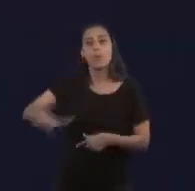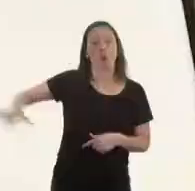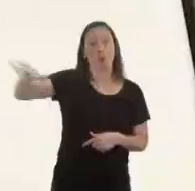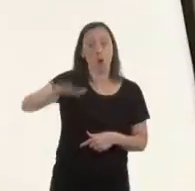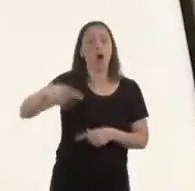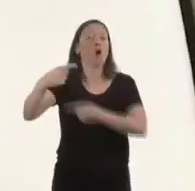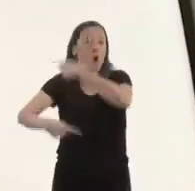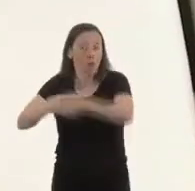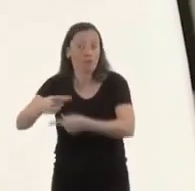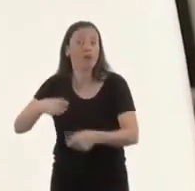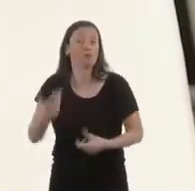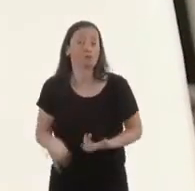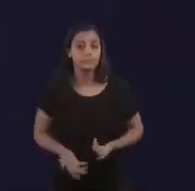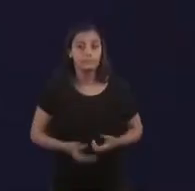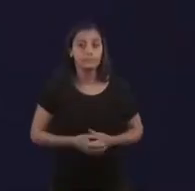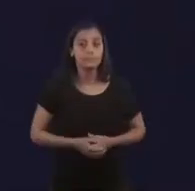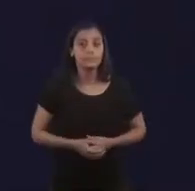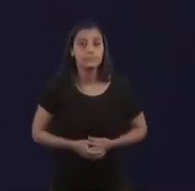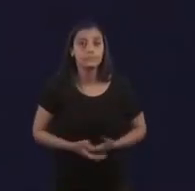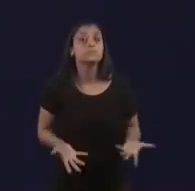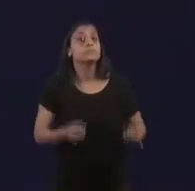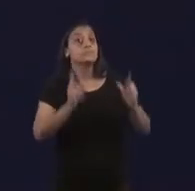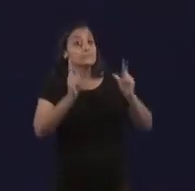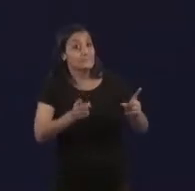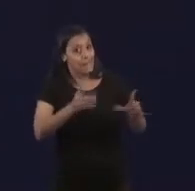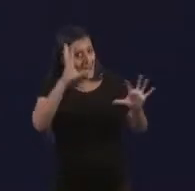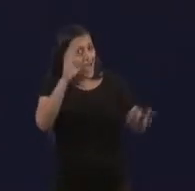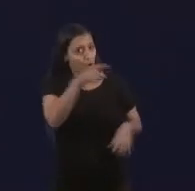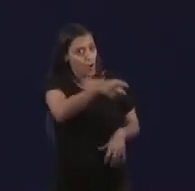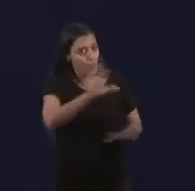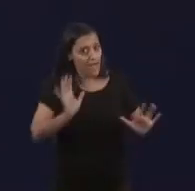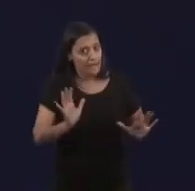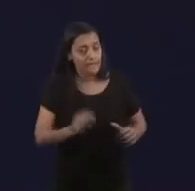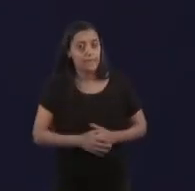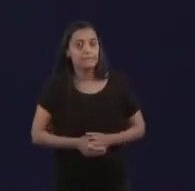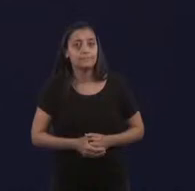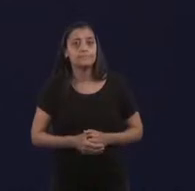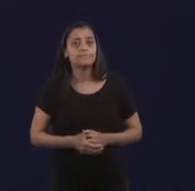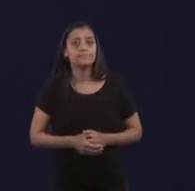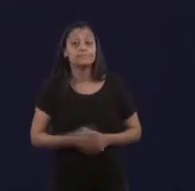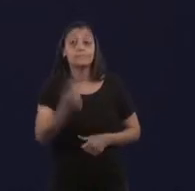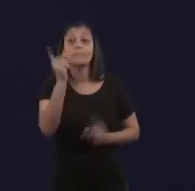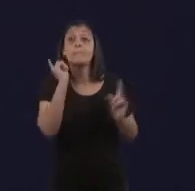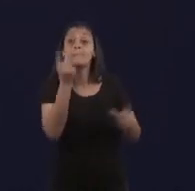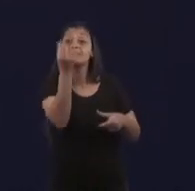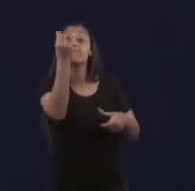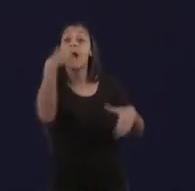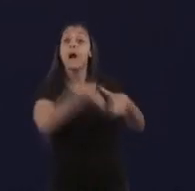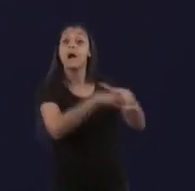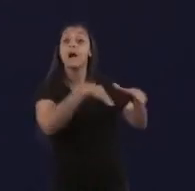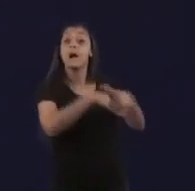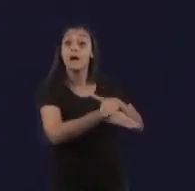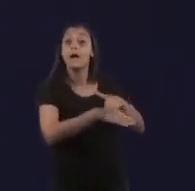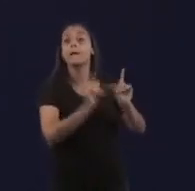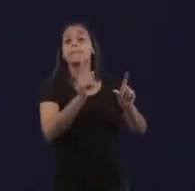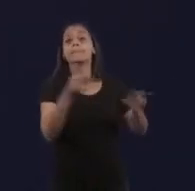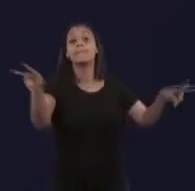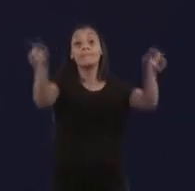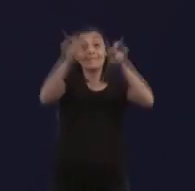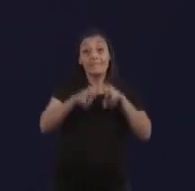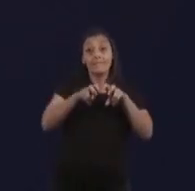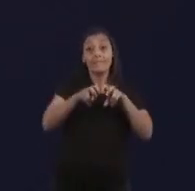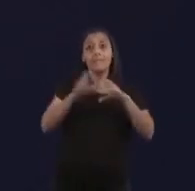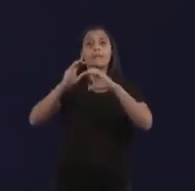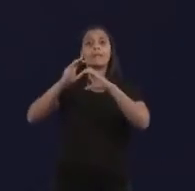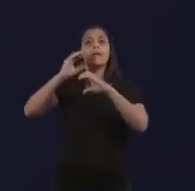puedan, se va a hacer eco de la medida las obras, cautelar. porque también le recuerdo que parte del dinero que se nos acusa de no haber transferido a la provincia en virtud de la